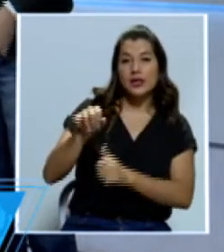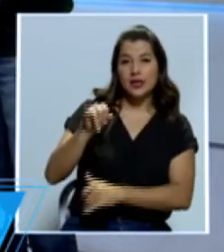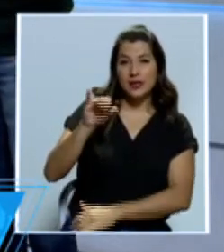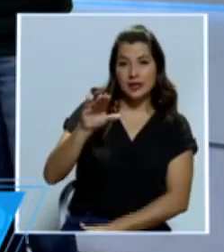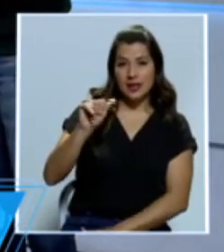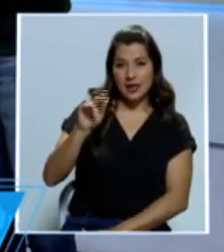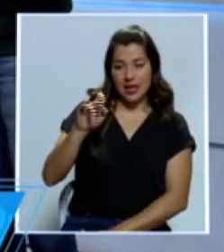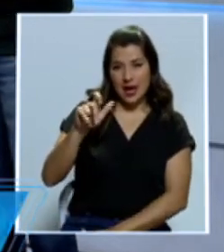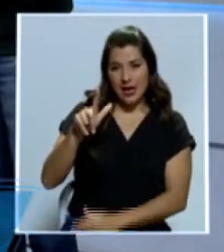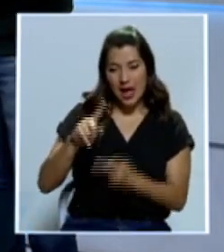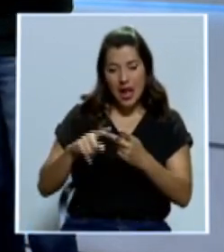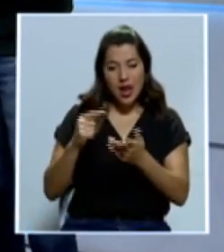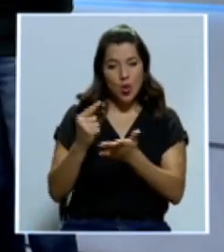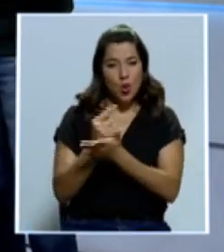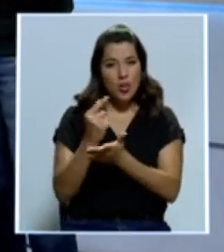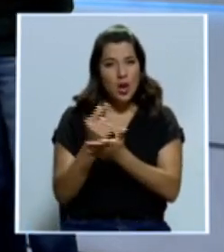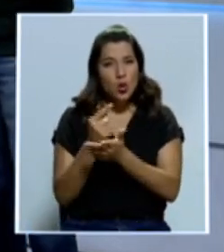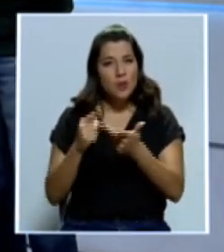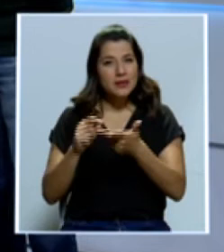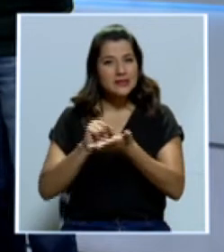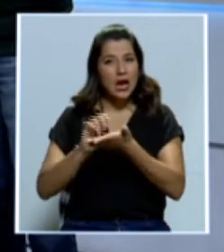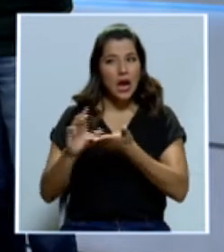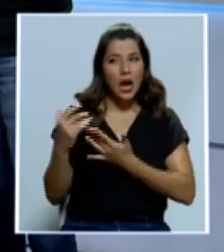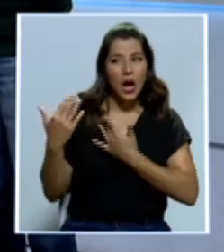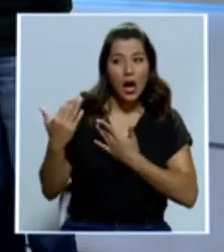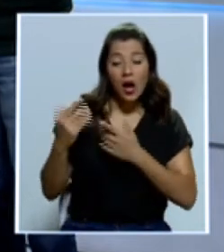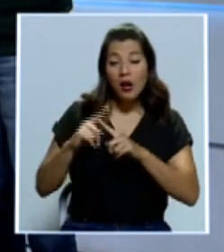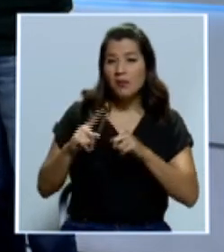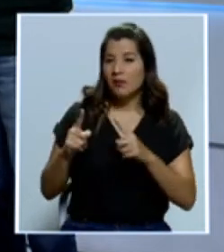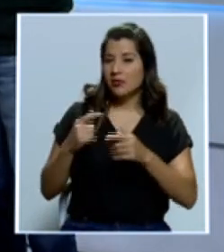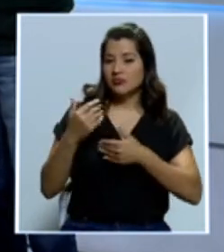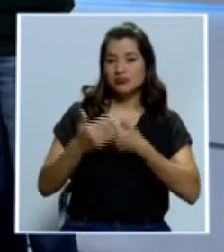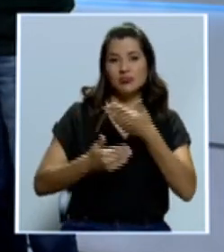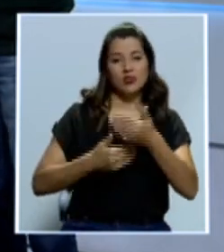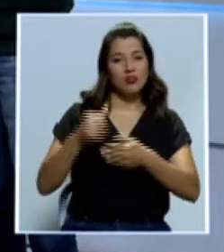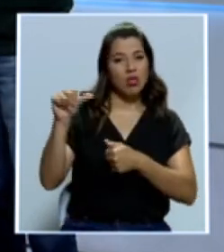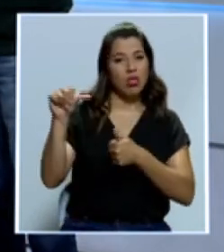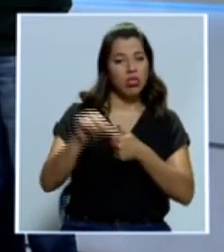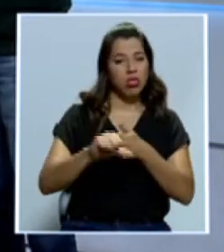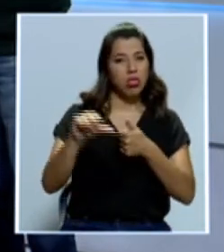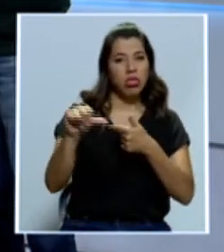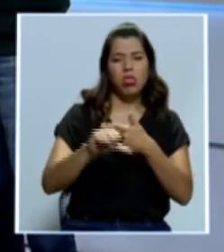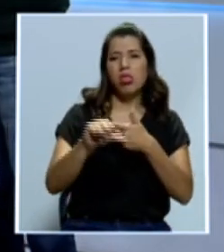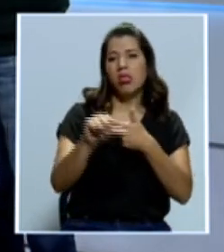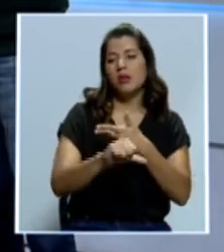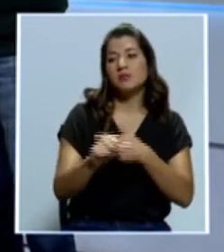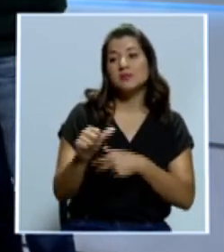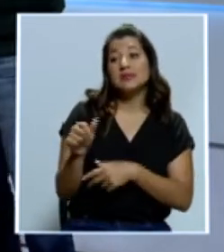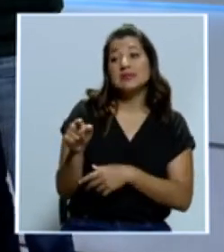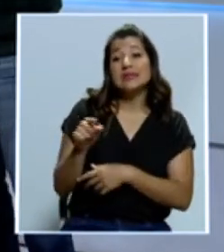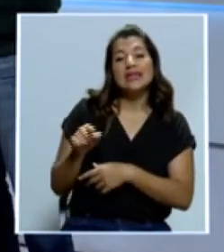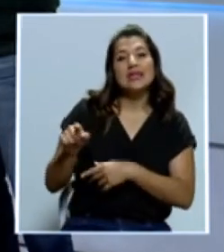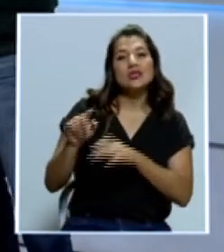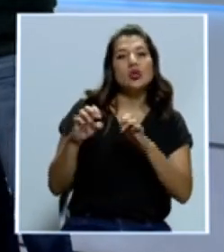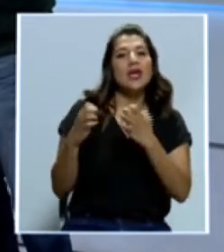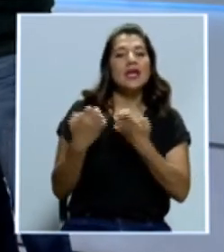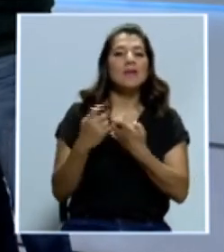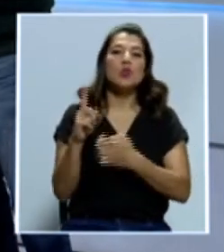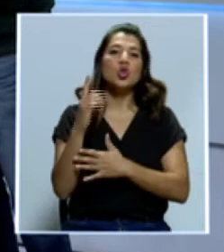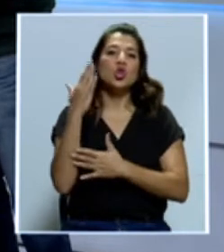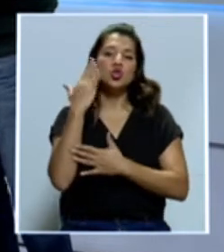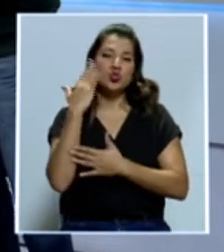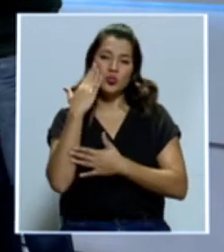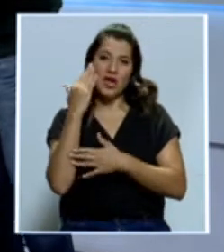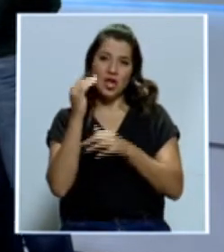Sin embargo, en el camino se han ido diluyendo y el problema es que son equipos que no, pues no supieron dar